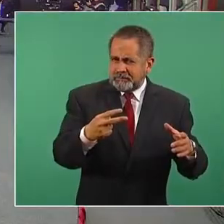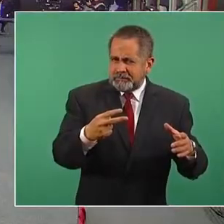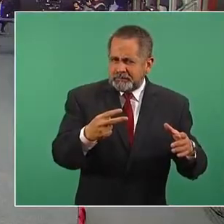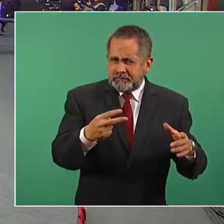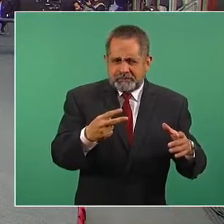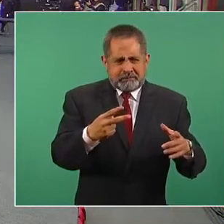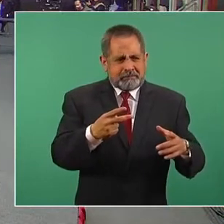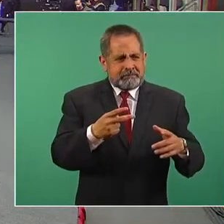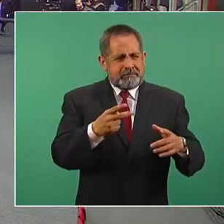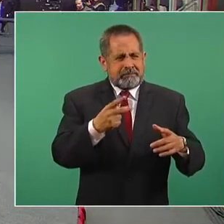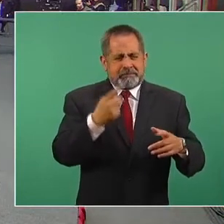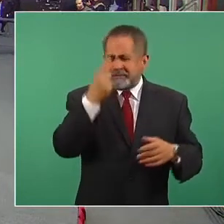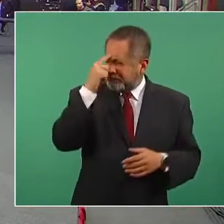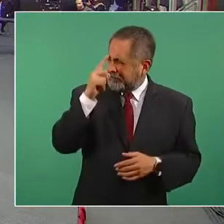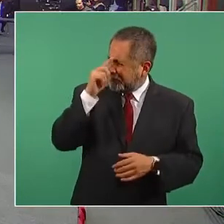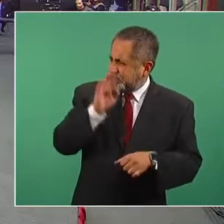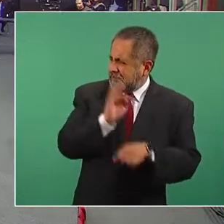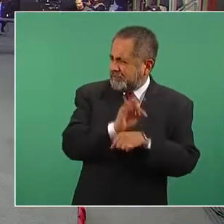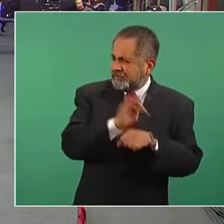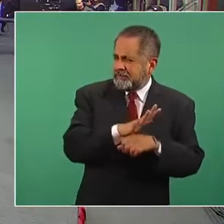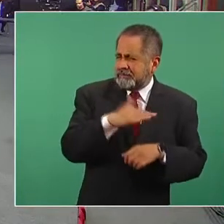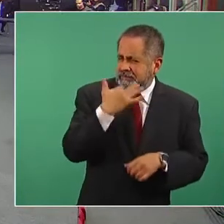a favor de la corrupción, o cómo era,